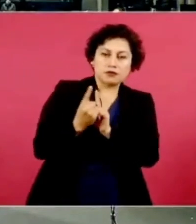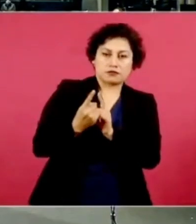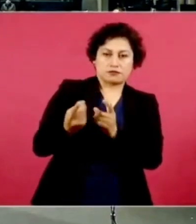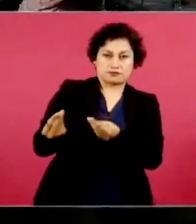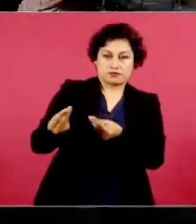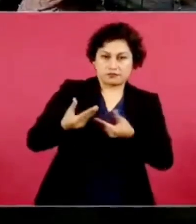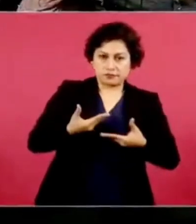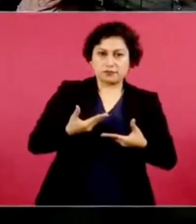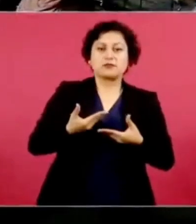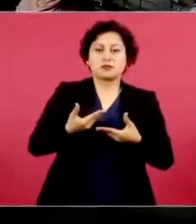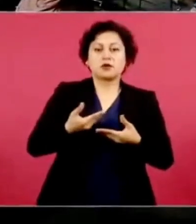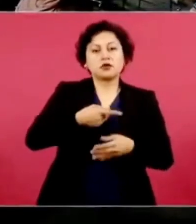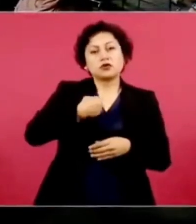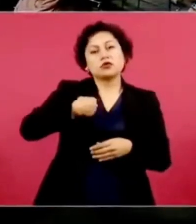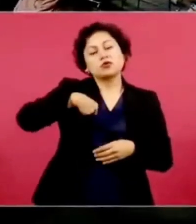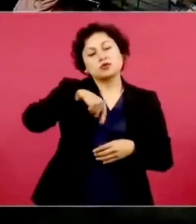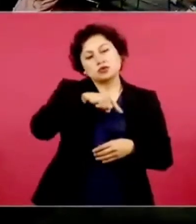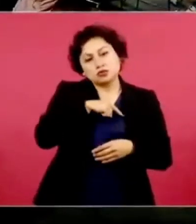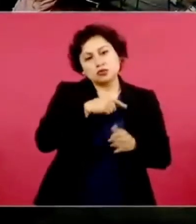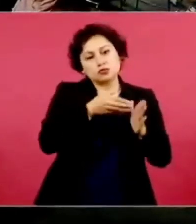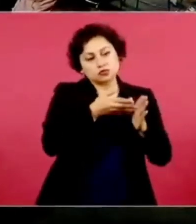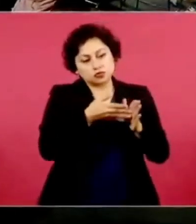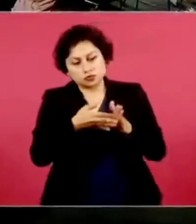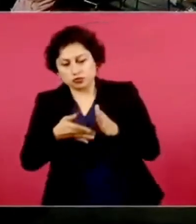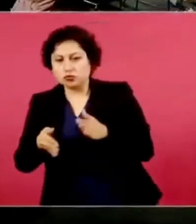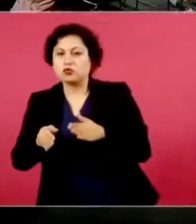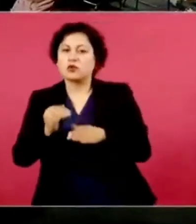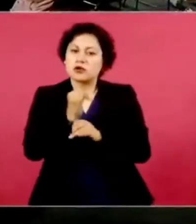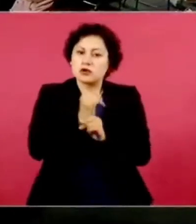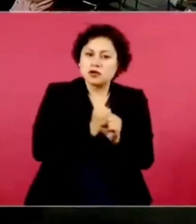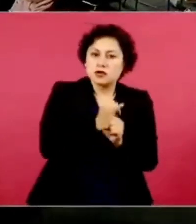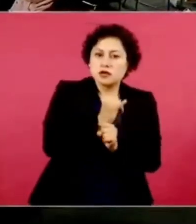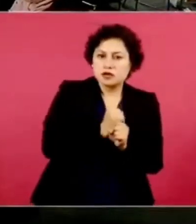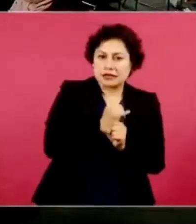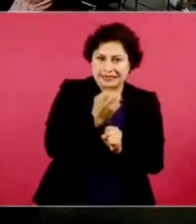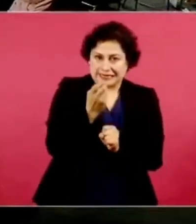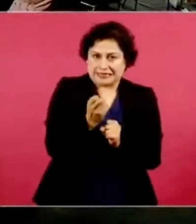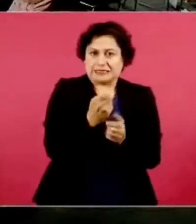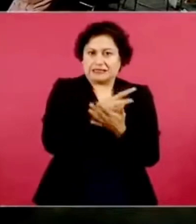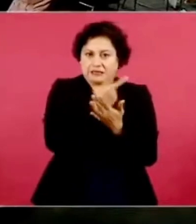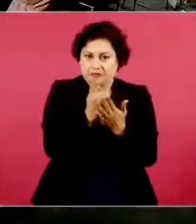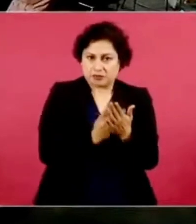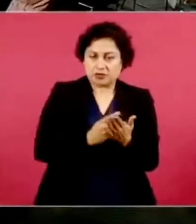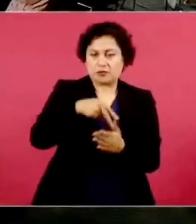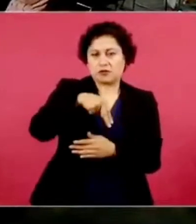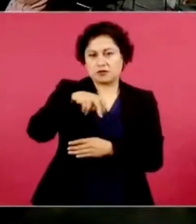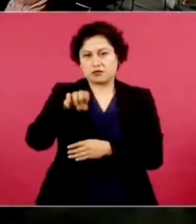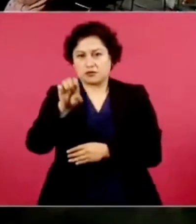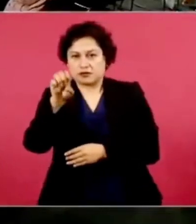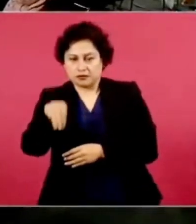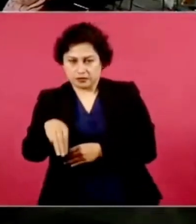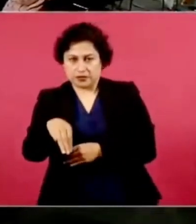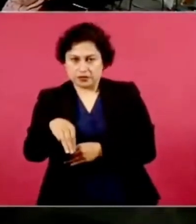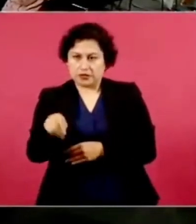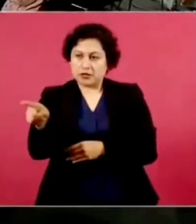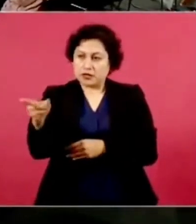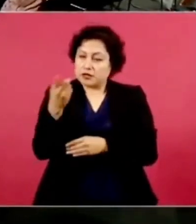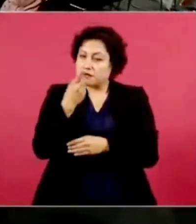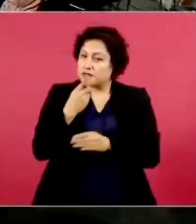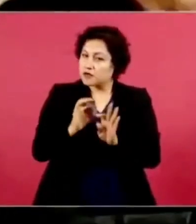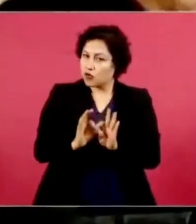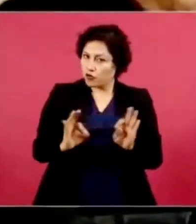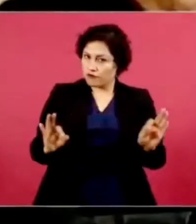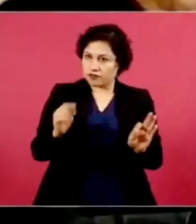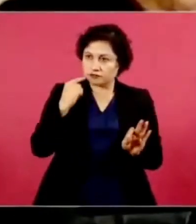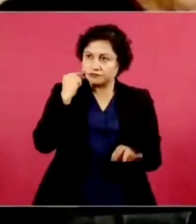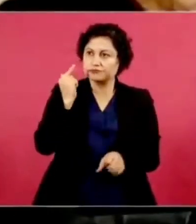analizando durante semanas la nueva escuela mexicana, nos dijo la siguiente frase que a mí me parece muy atinada: estaba